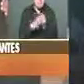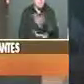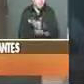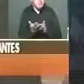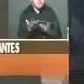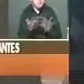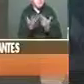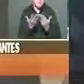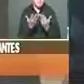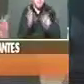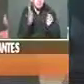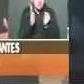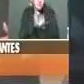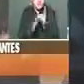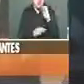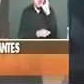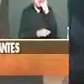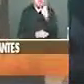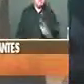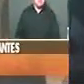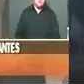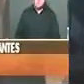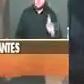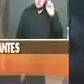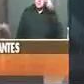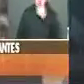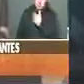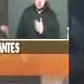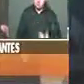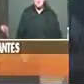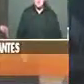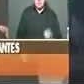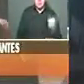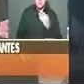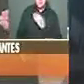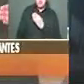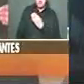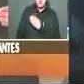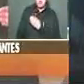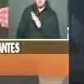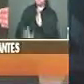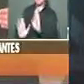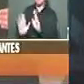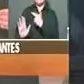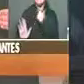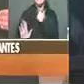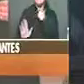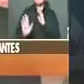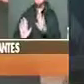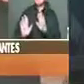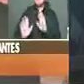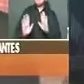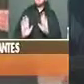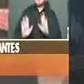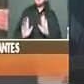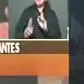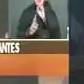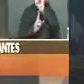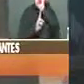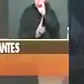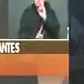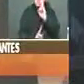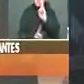socialismo trasnochado a Colombia. El gobierno del presidente Uribe se atajó y se tuvo una política diplomática de